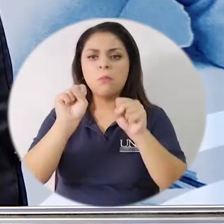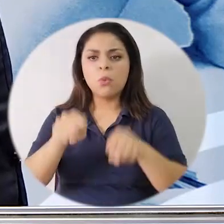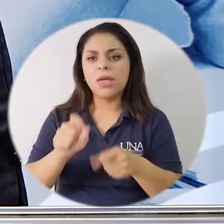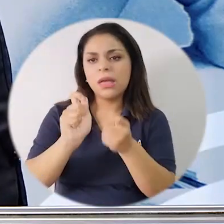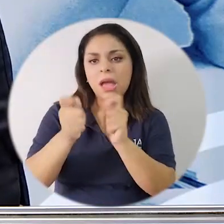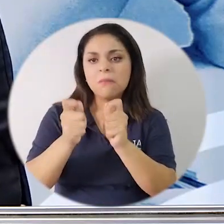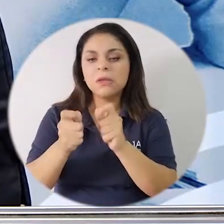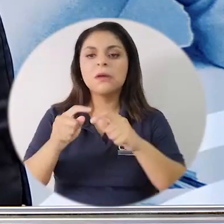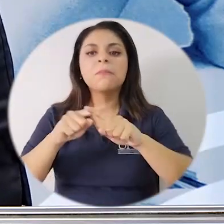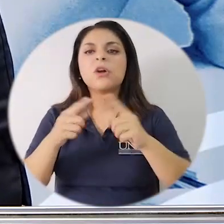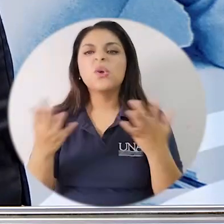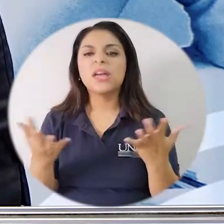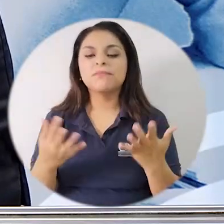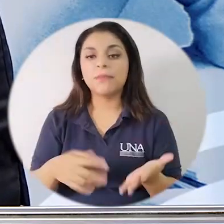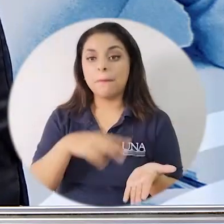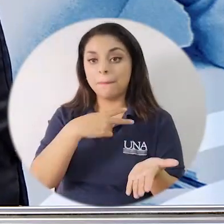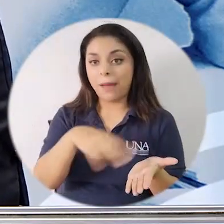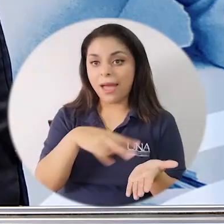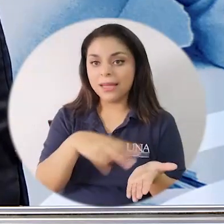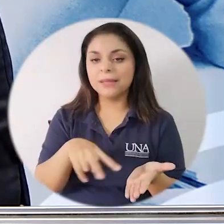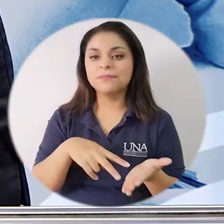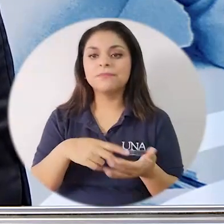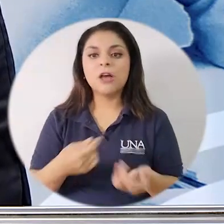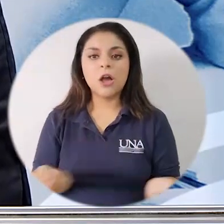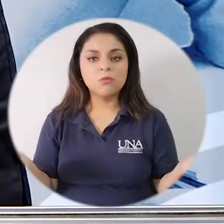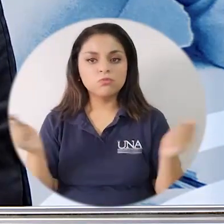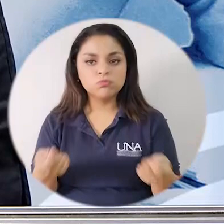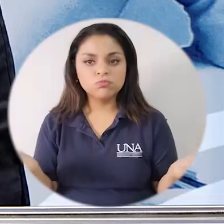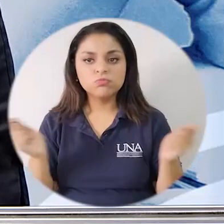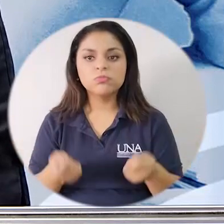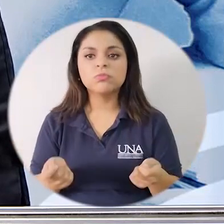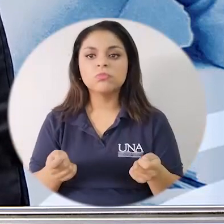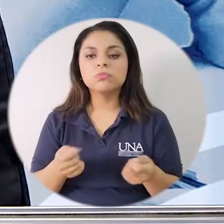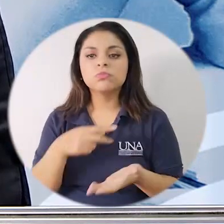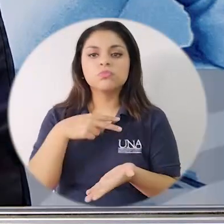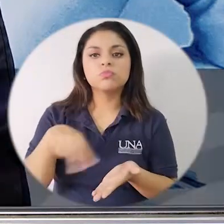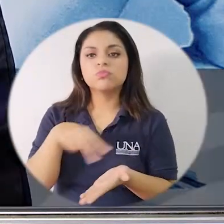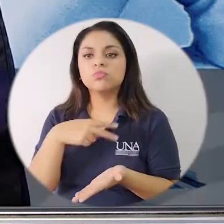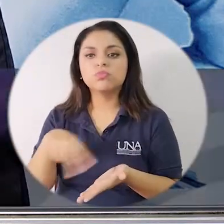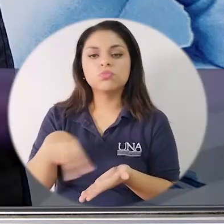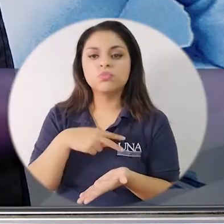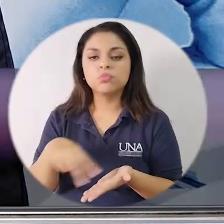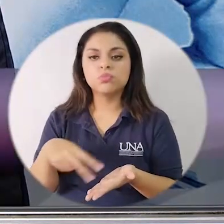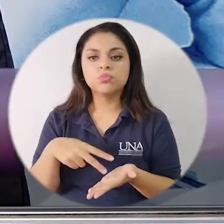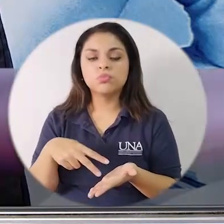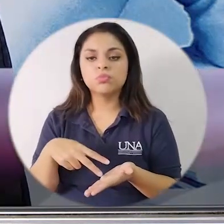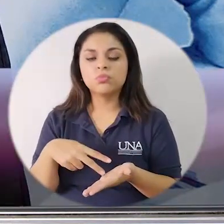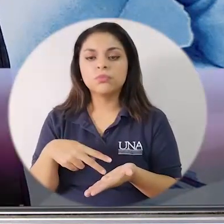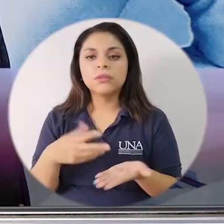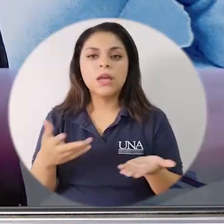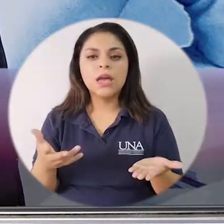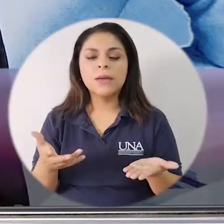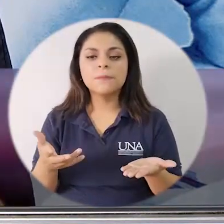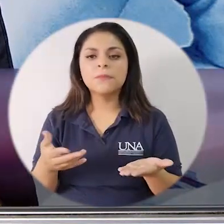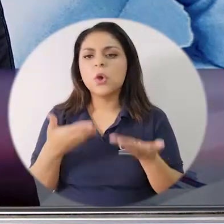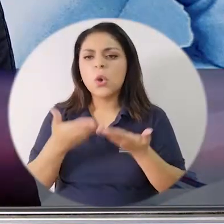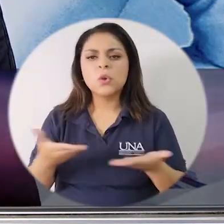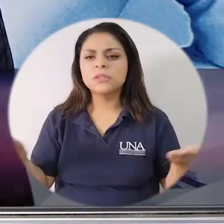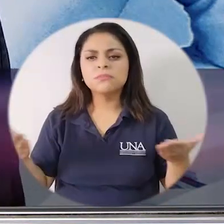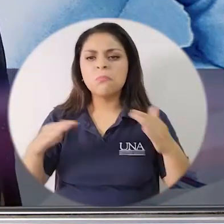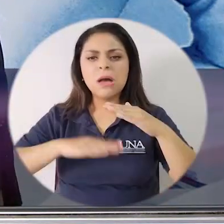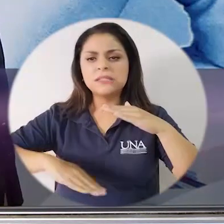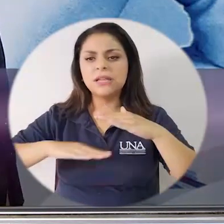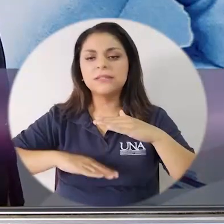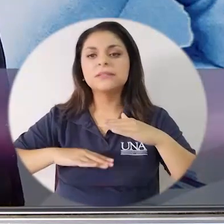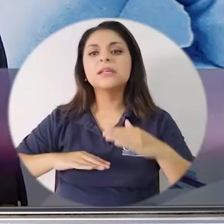en baile, el salto de la cuerda, coreografías, cosas básicas que pueden hacer desde los